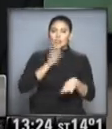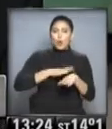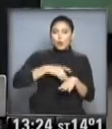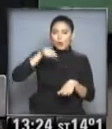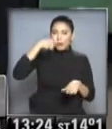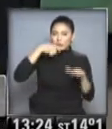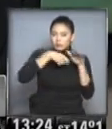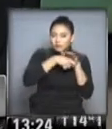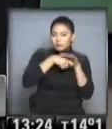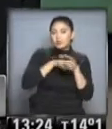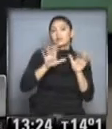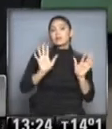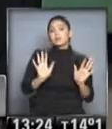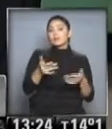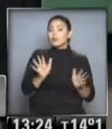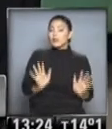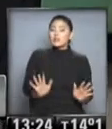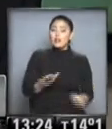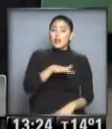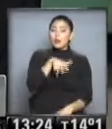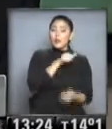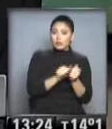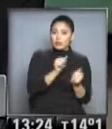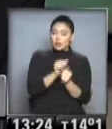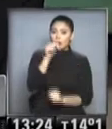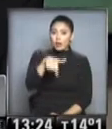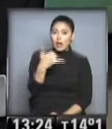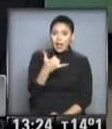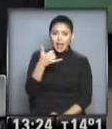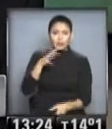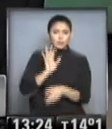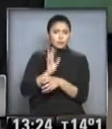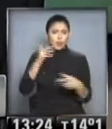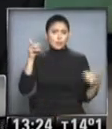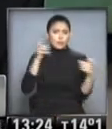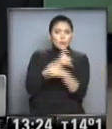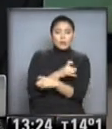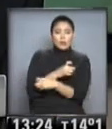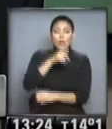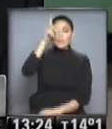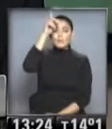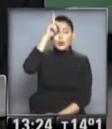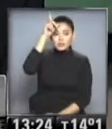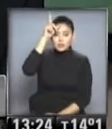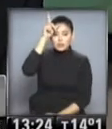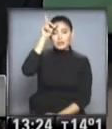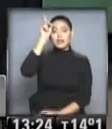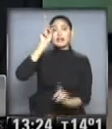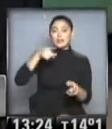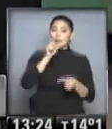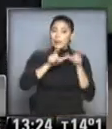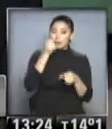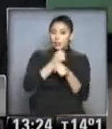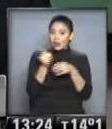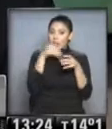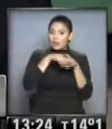detrás obviamente el fantasma está porque en rosario hay en este momento una guerra la policía y también un poco la gente que